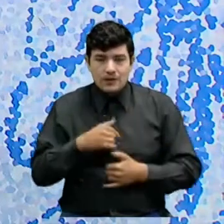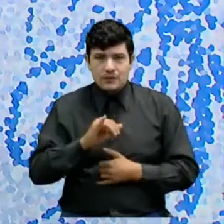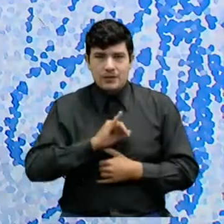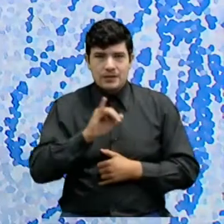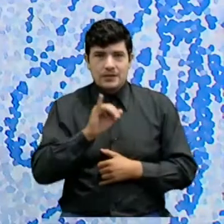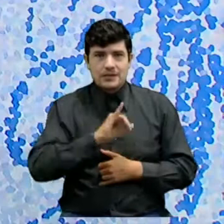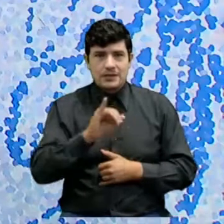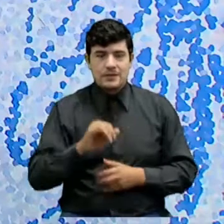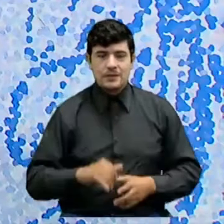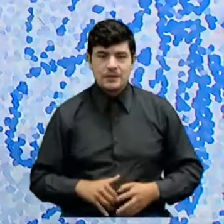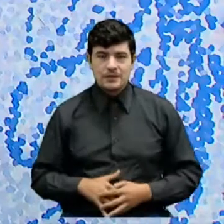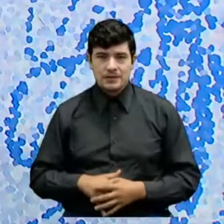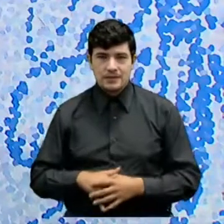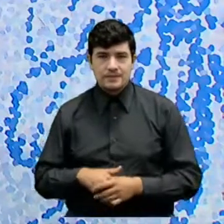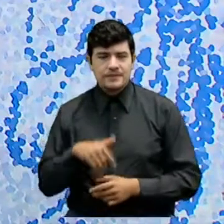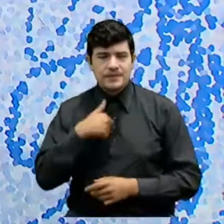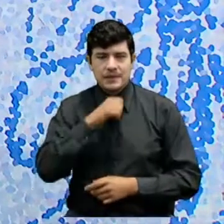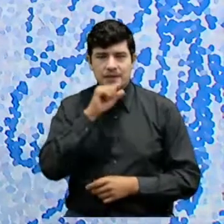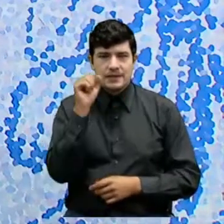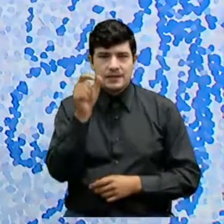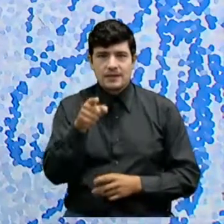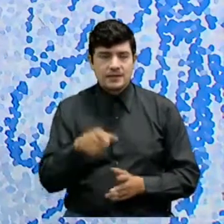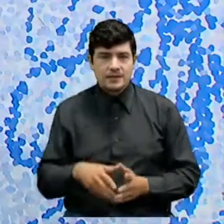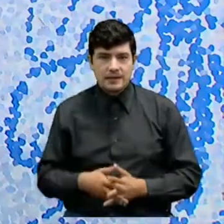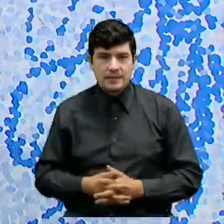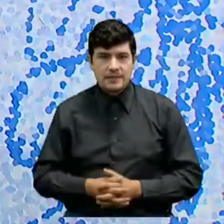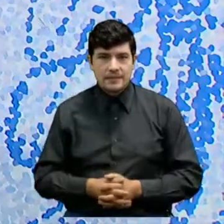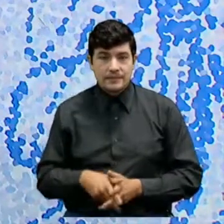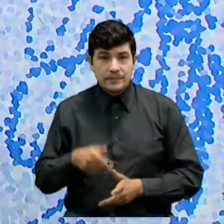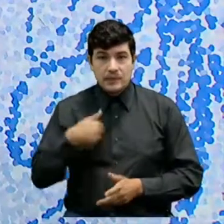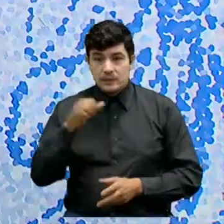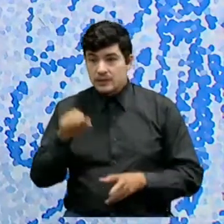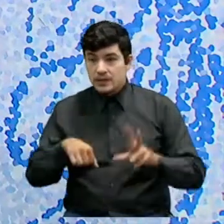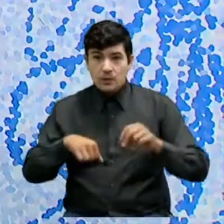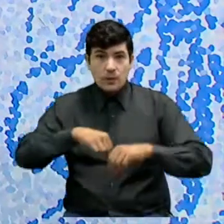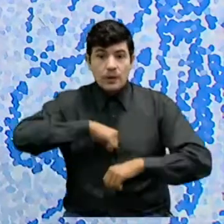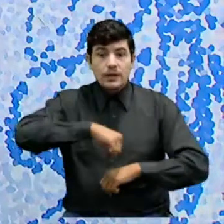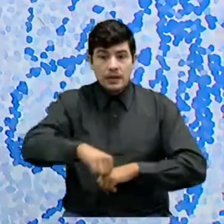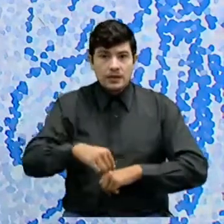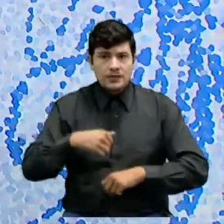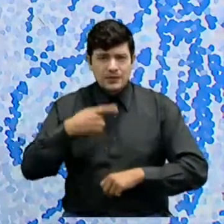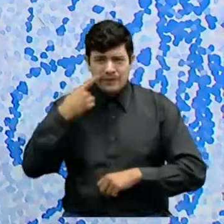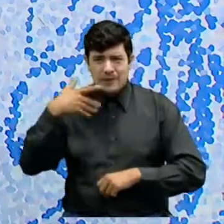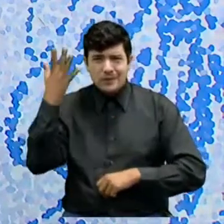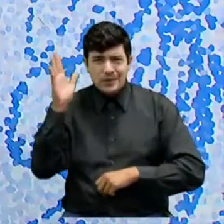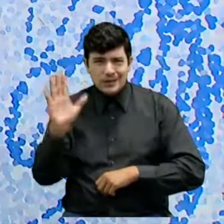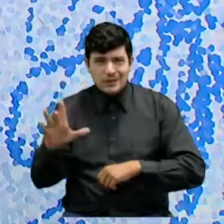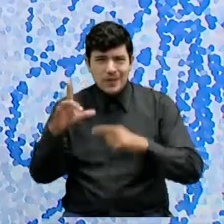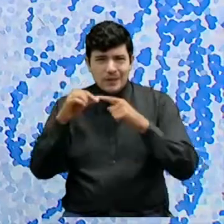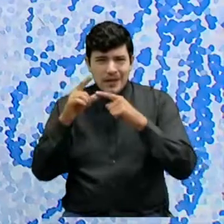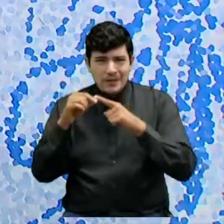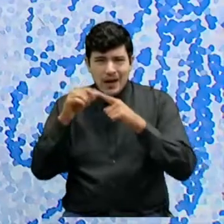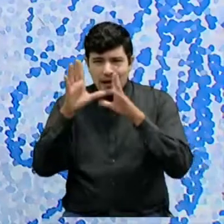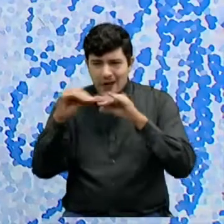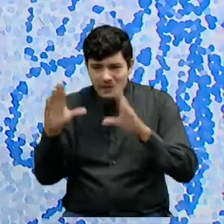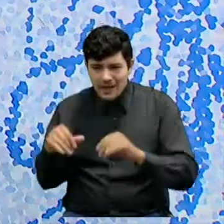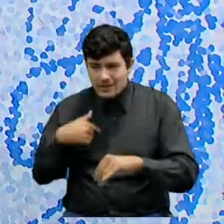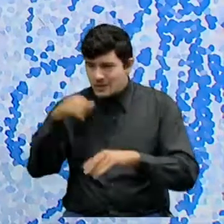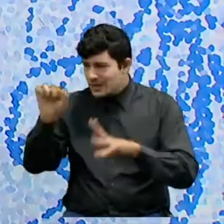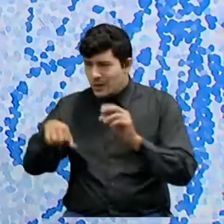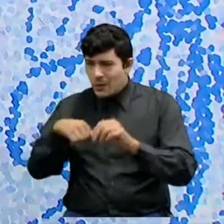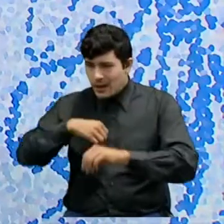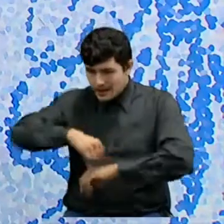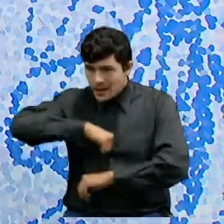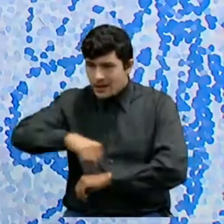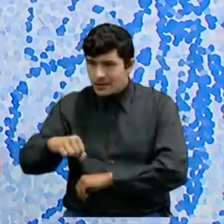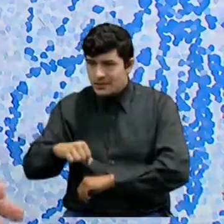incapacitado. Mi pregunta es si tengo derecho a la famosa prima de Navidad. Perfecto,